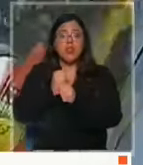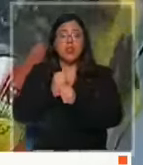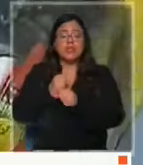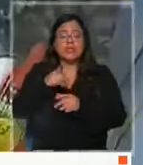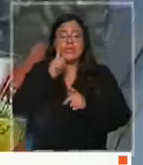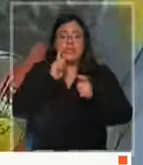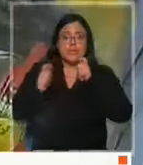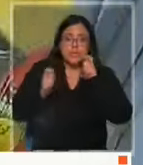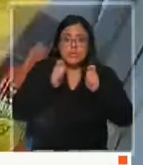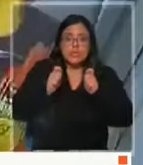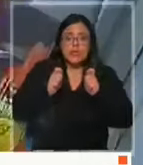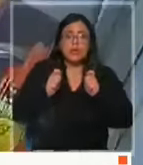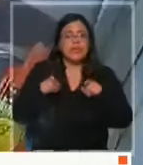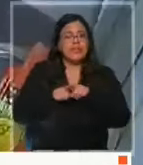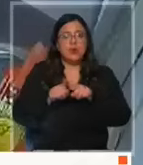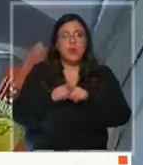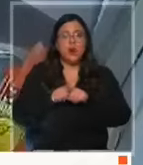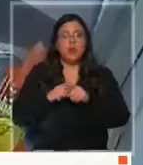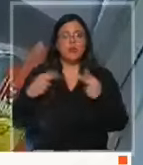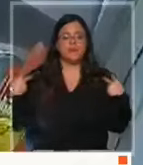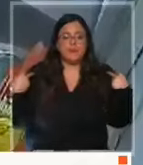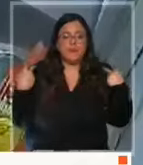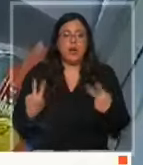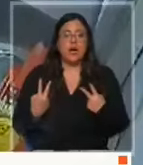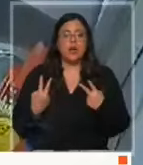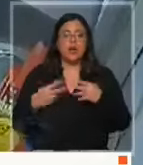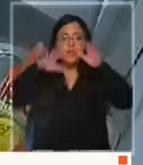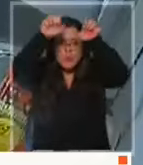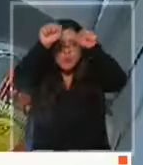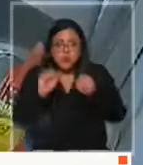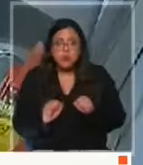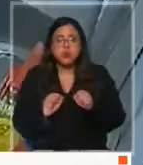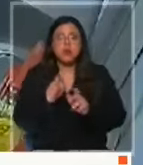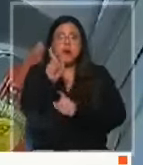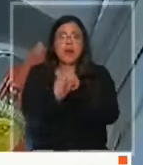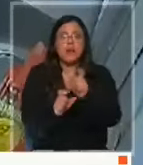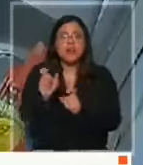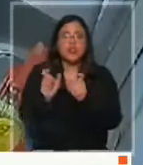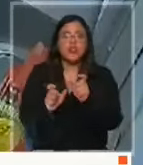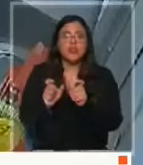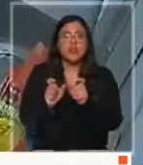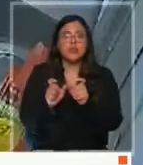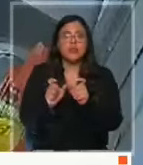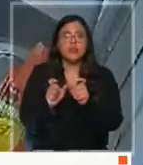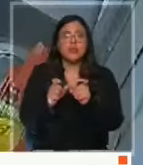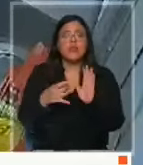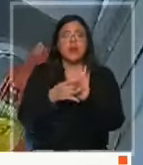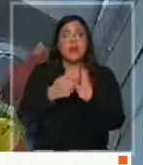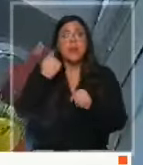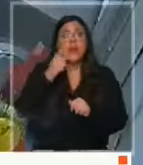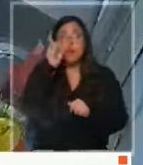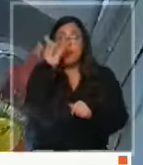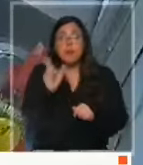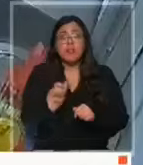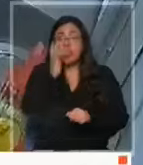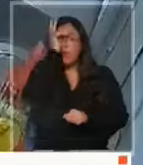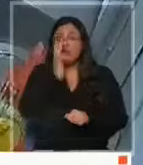arriesgaron y encerraron en la tienda a estos delincuentes. Sin embargo, uno de los funcionarios aún estaba allí en el interior.